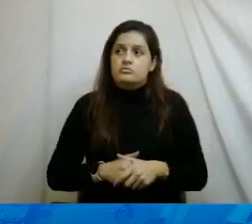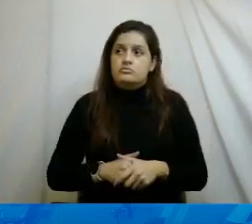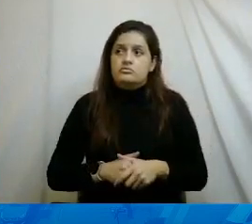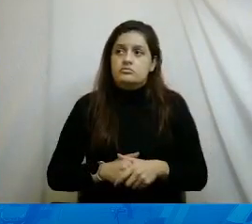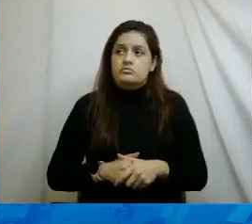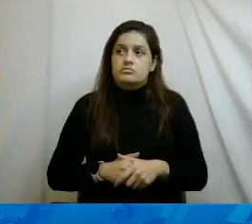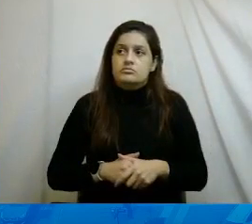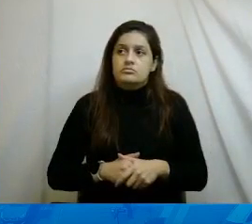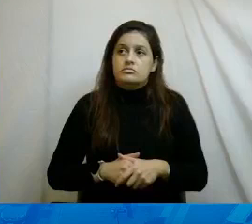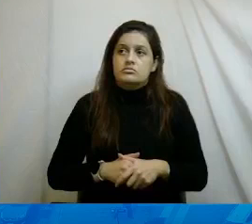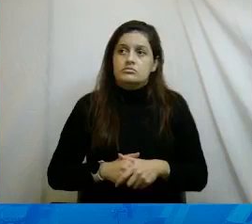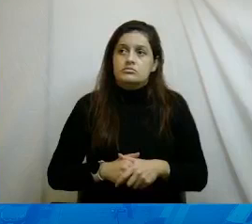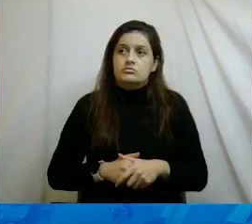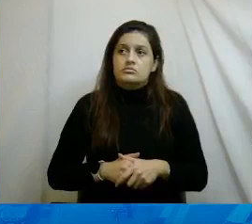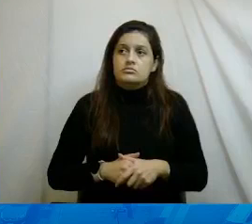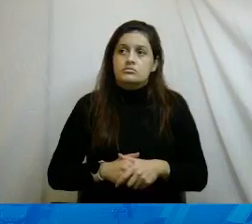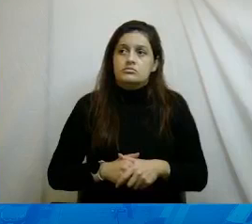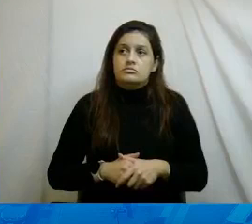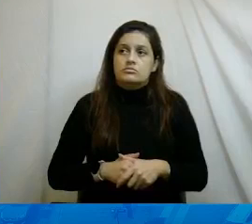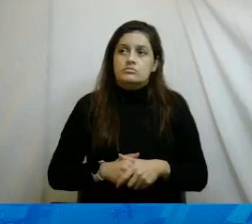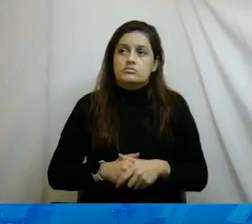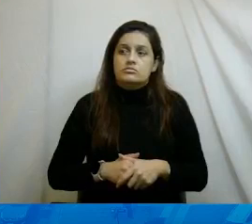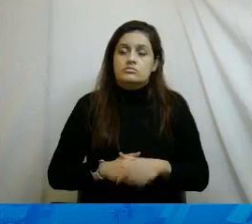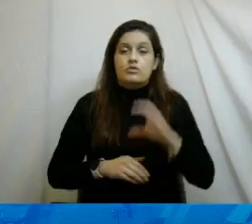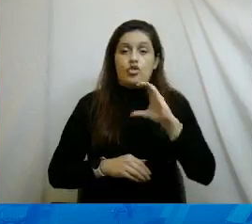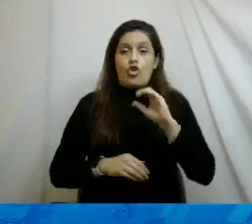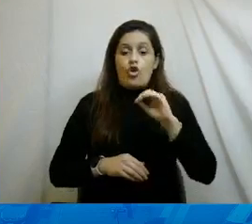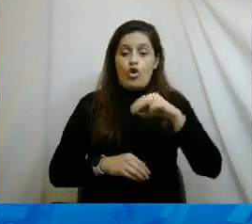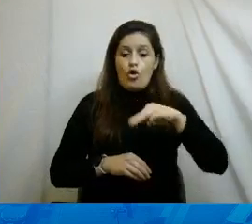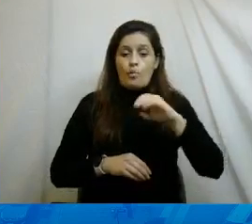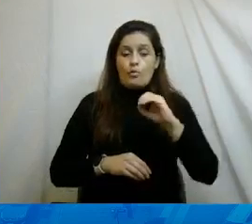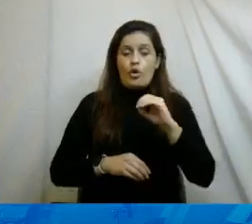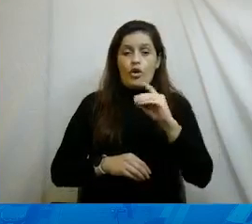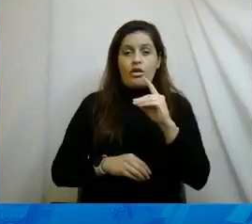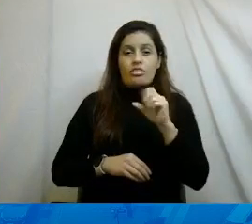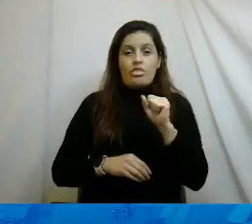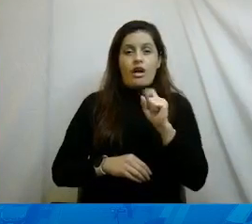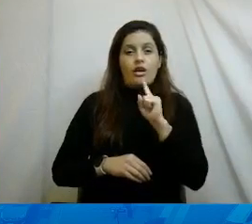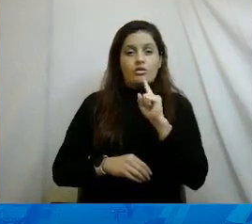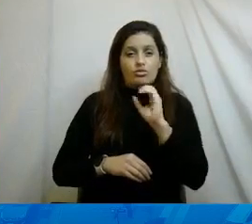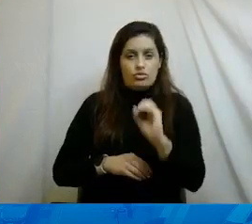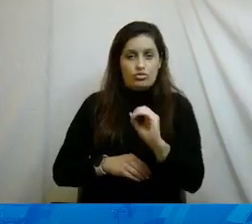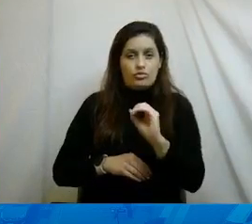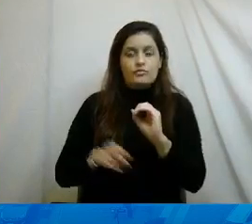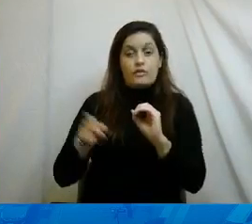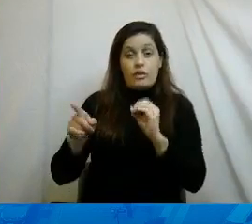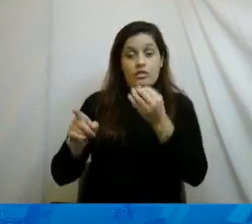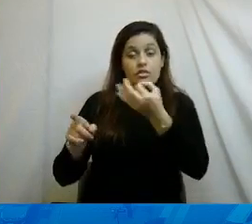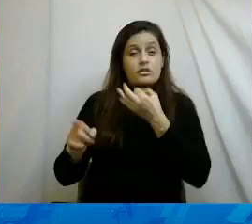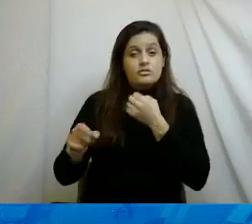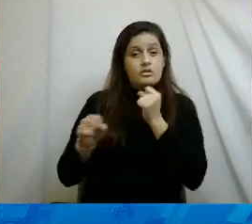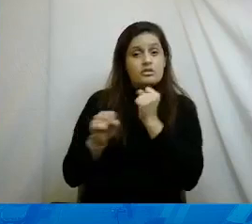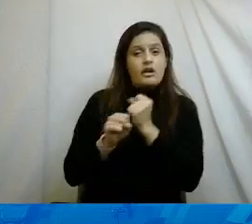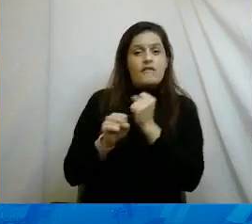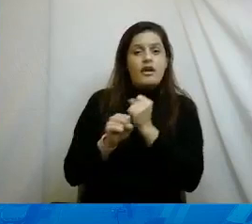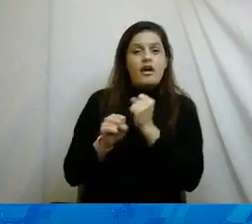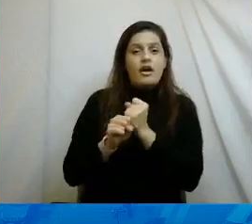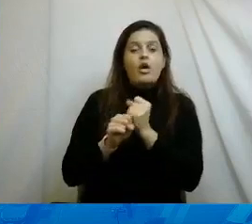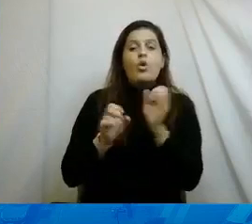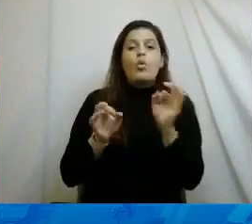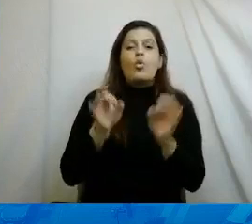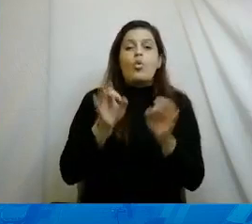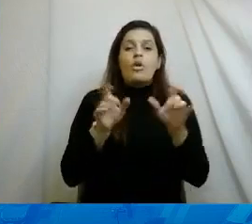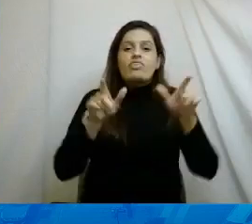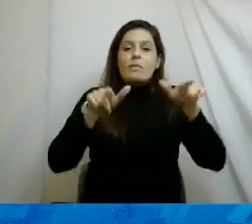En torno al comodato concejal, es algo que se está trabajando desde jurídico.